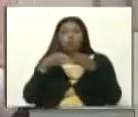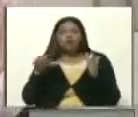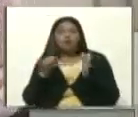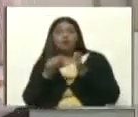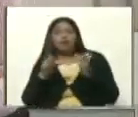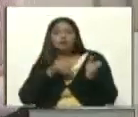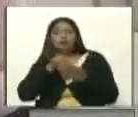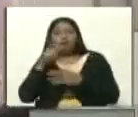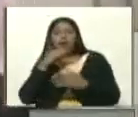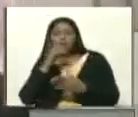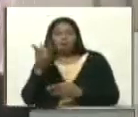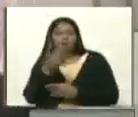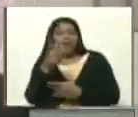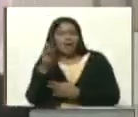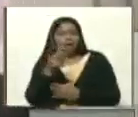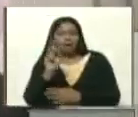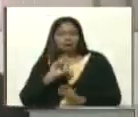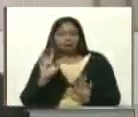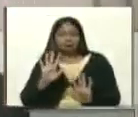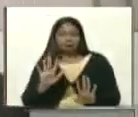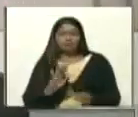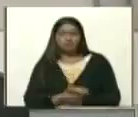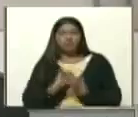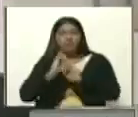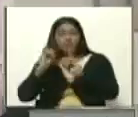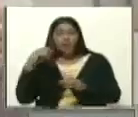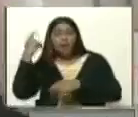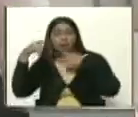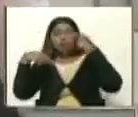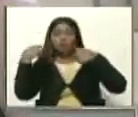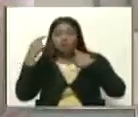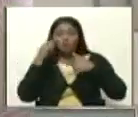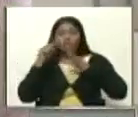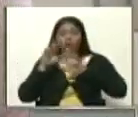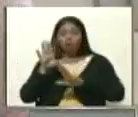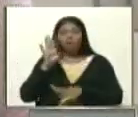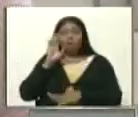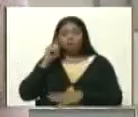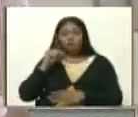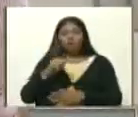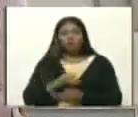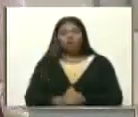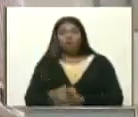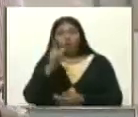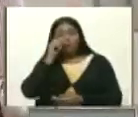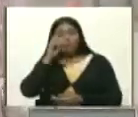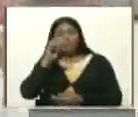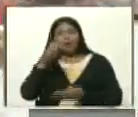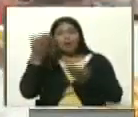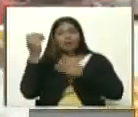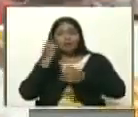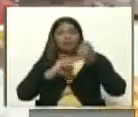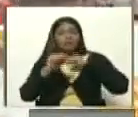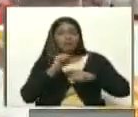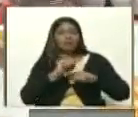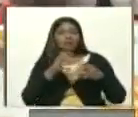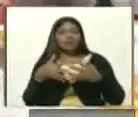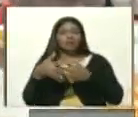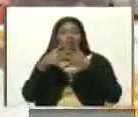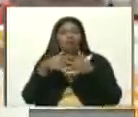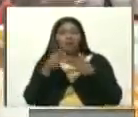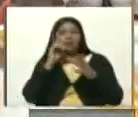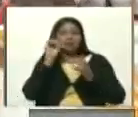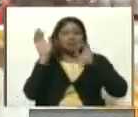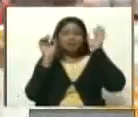estaba transportando armas. O sea, es la misma locura que confesó Mark Expert, el exsecretario de Defensa de Estados Unidos, que se